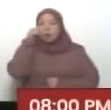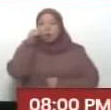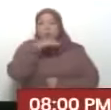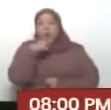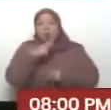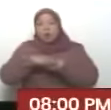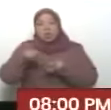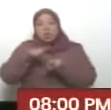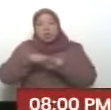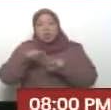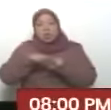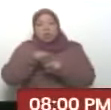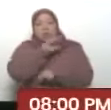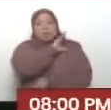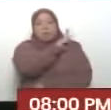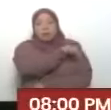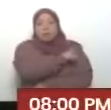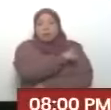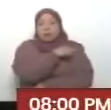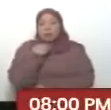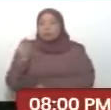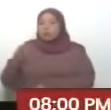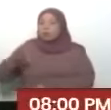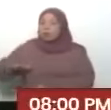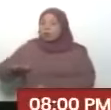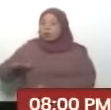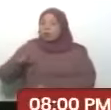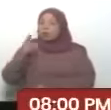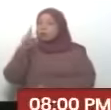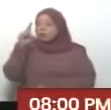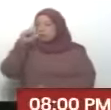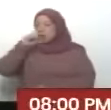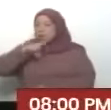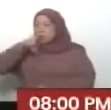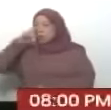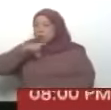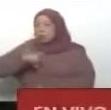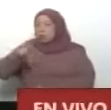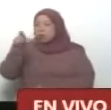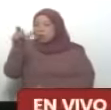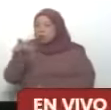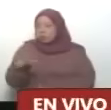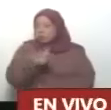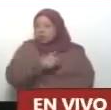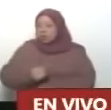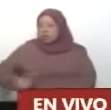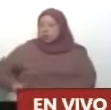niños palestinos. El Herodes sionista, el Herodes Netanyahu,